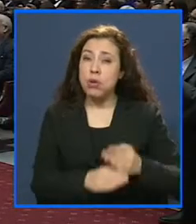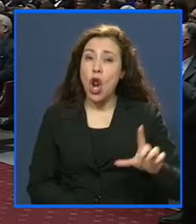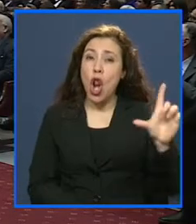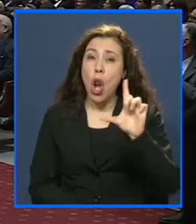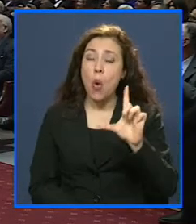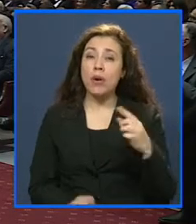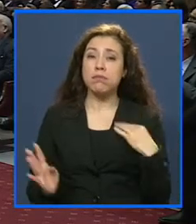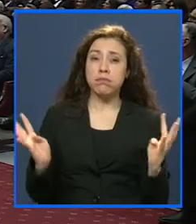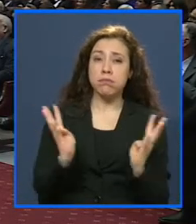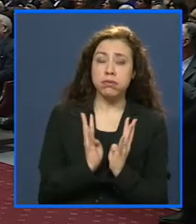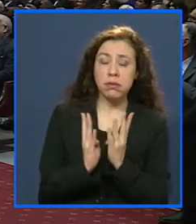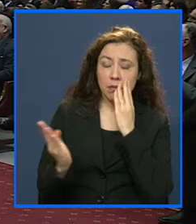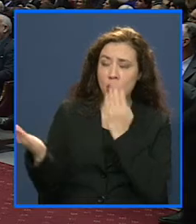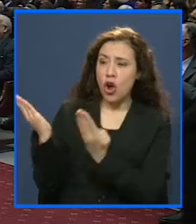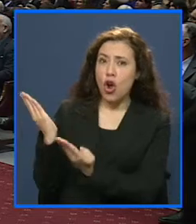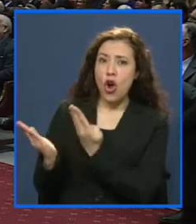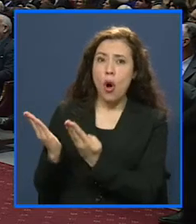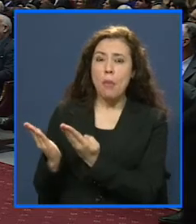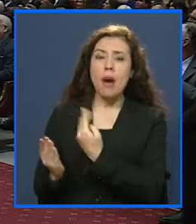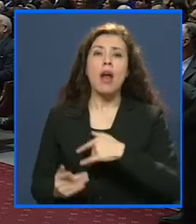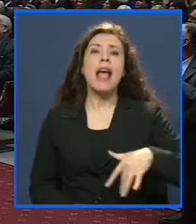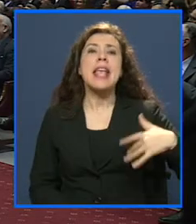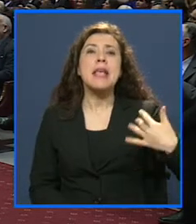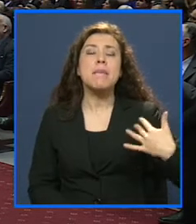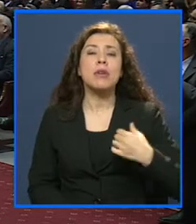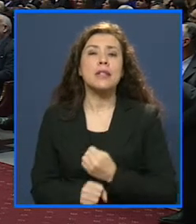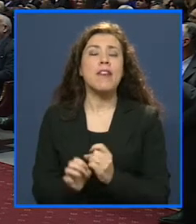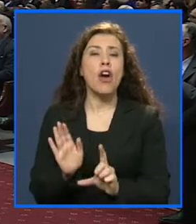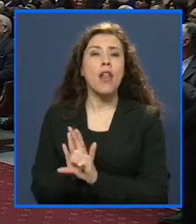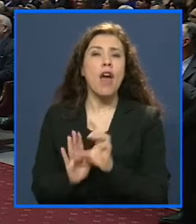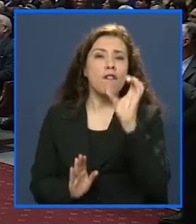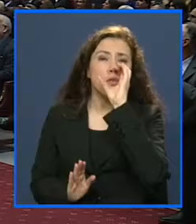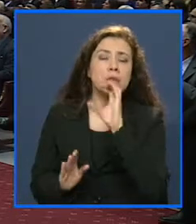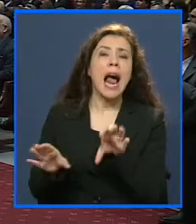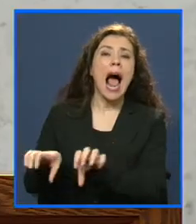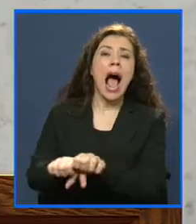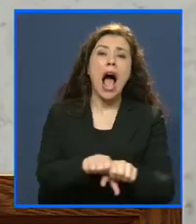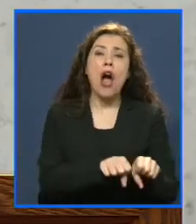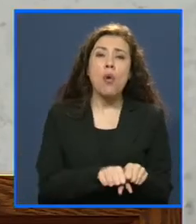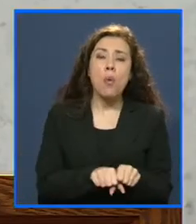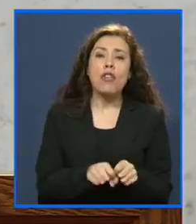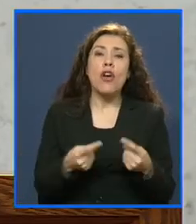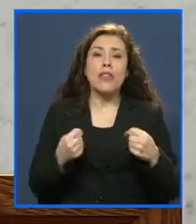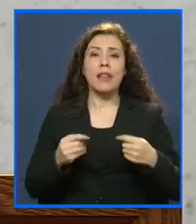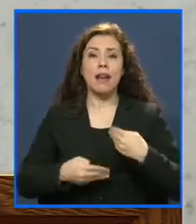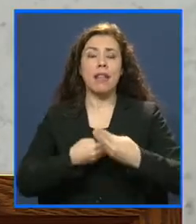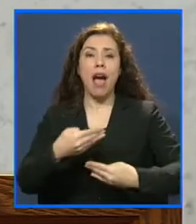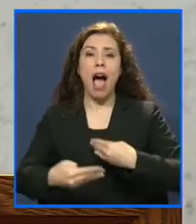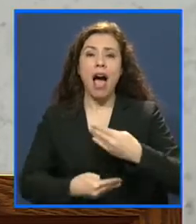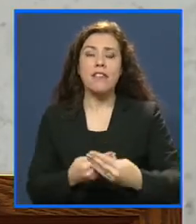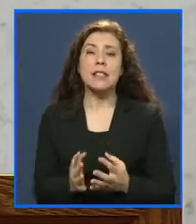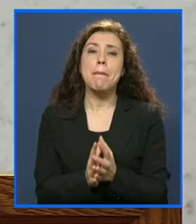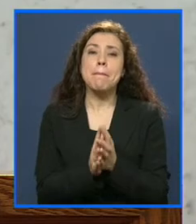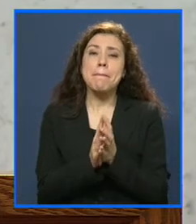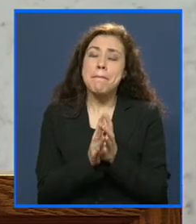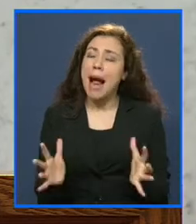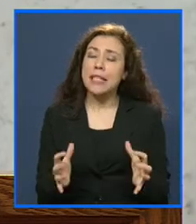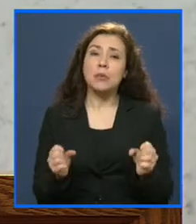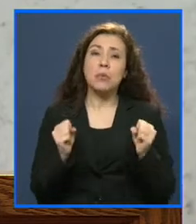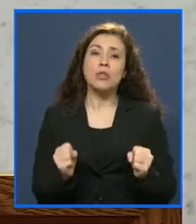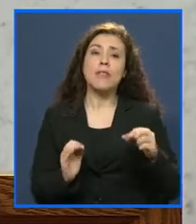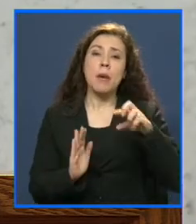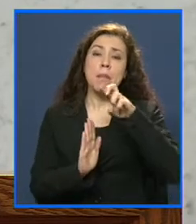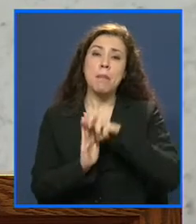reunido para contrastar nuestras prioridades legislativas buscar puntos de acuerdo e intentar avanzar en la mayor cantidad posible de